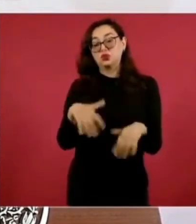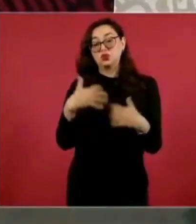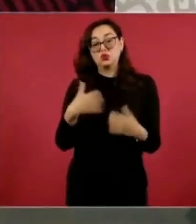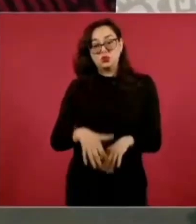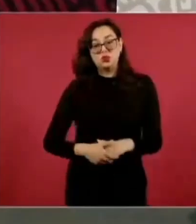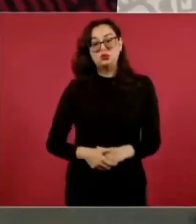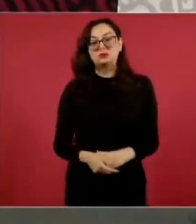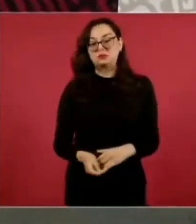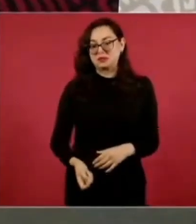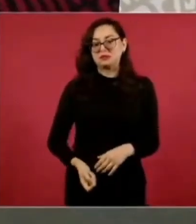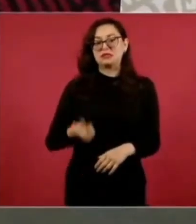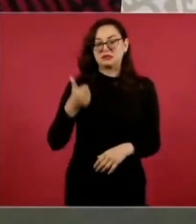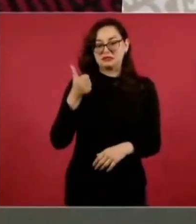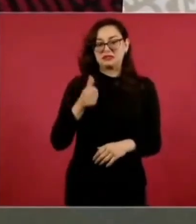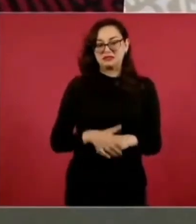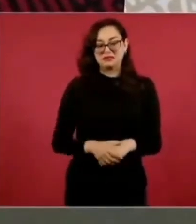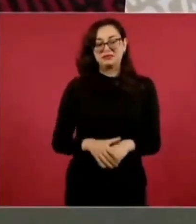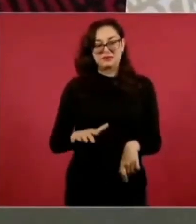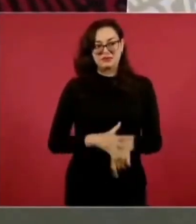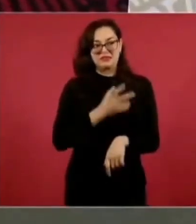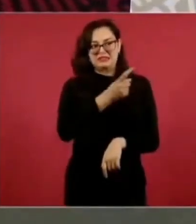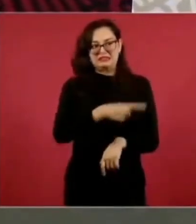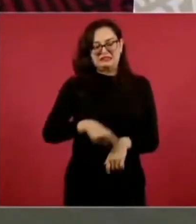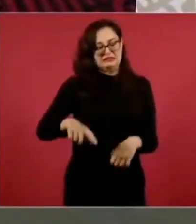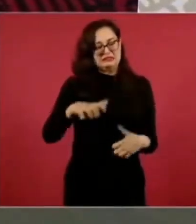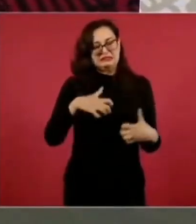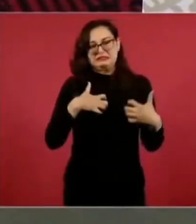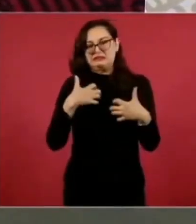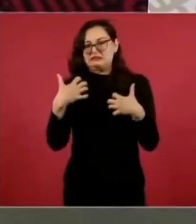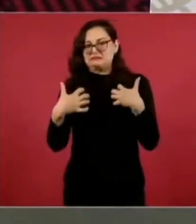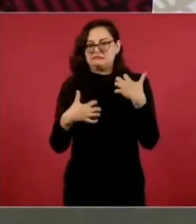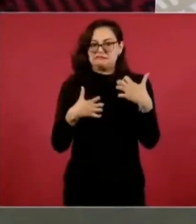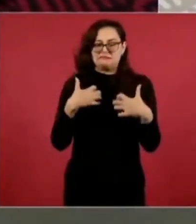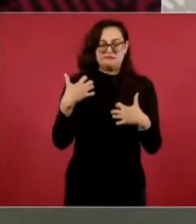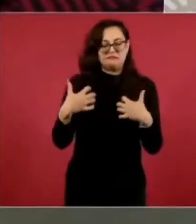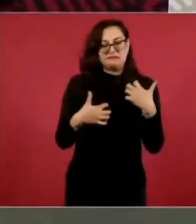eso por eso andan ahí todavía turulos